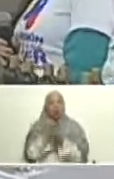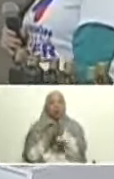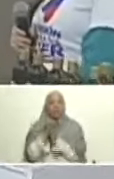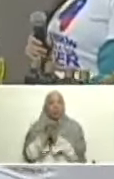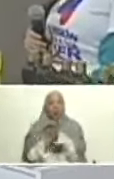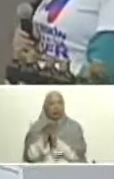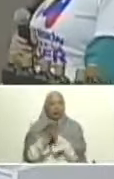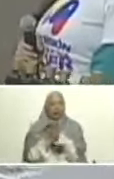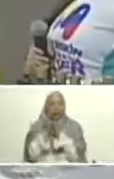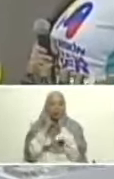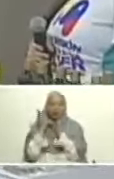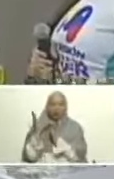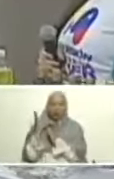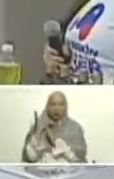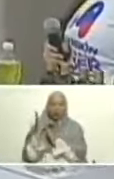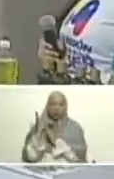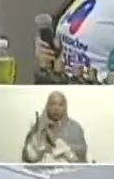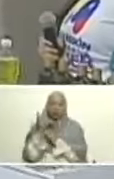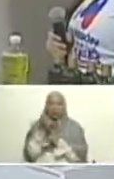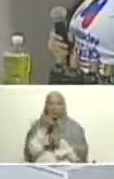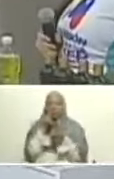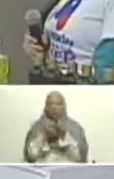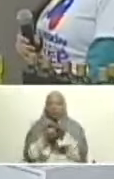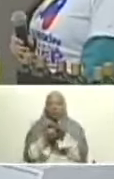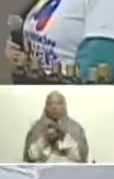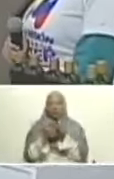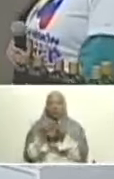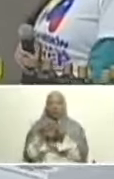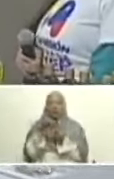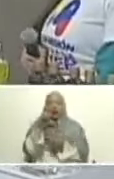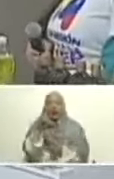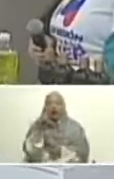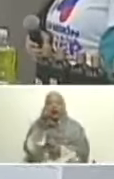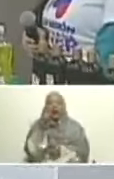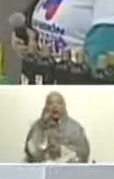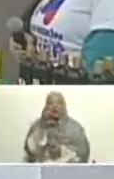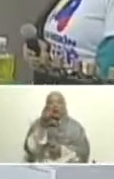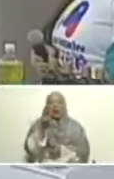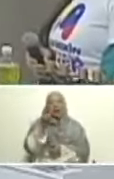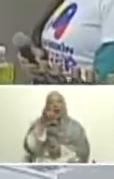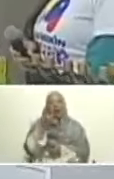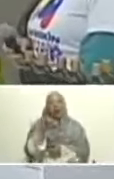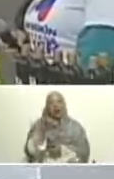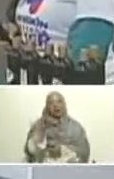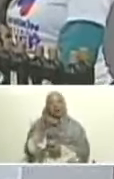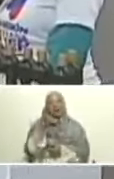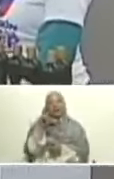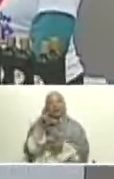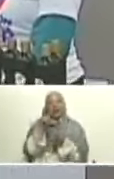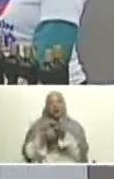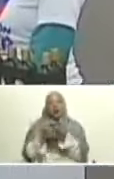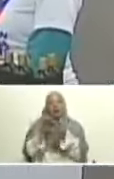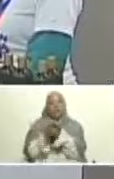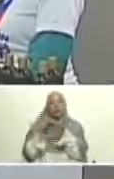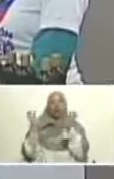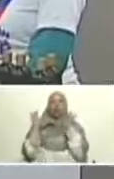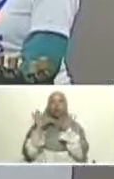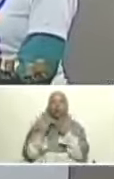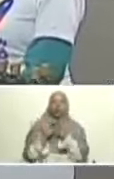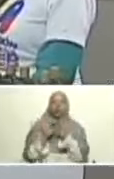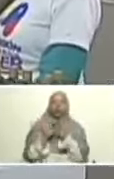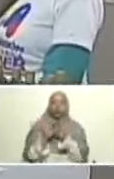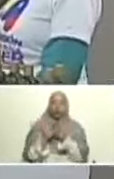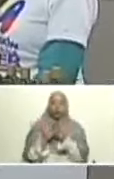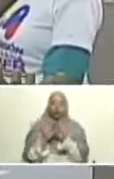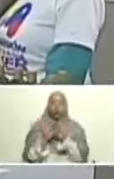Ven acá, Cilita. Ah, Delcy, Deli, Diva, Román, Ernesto. Nada